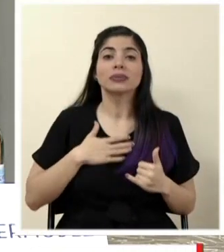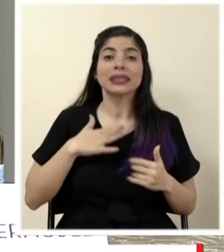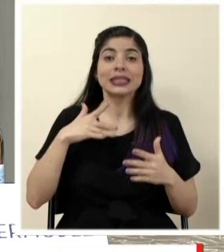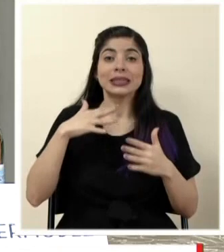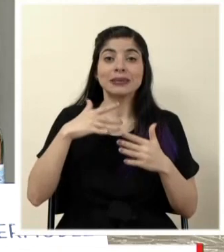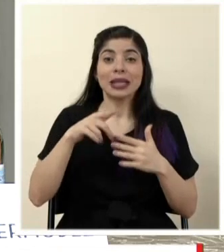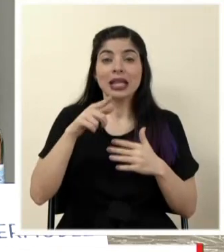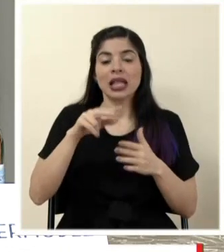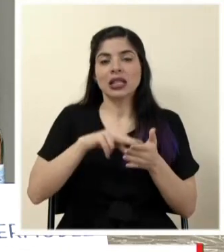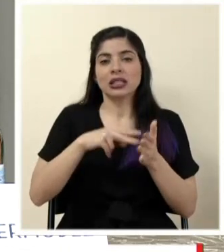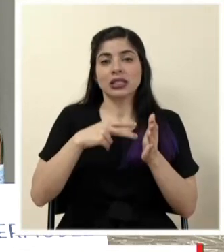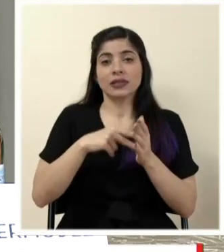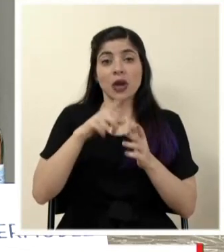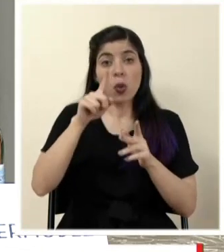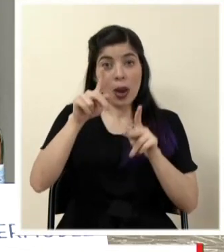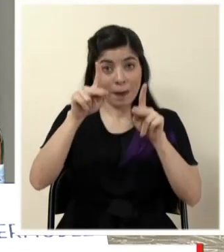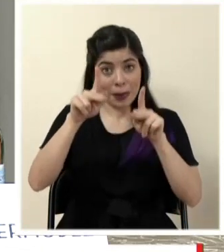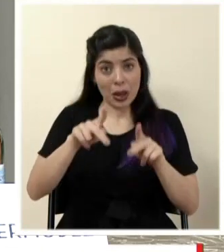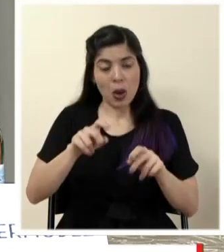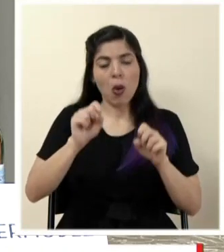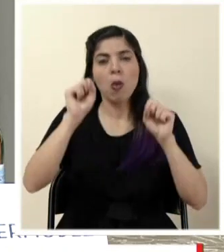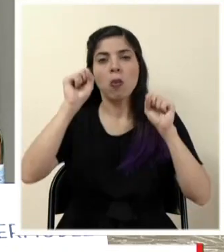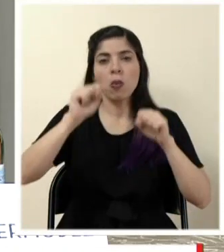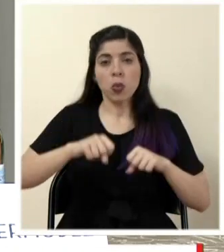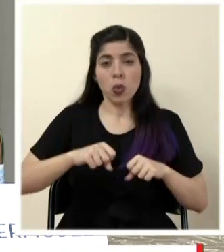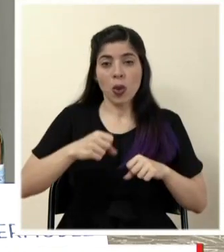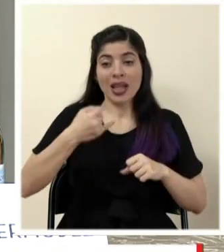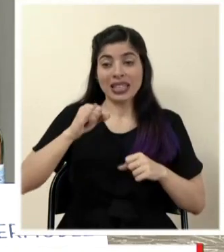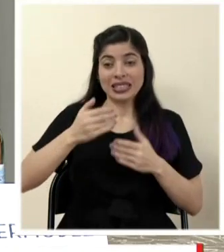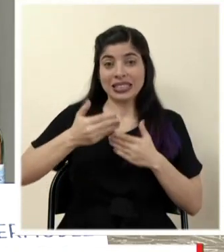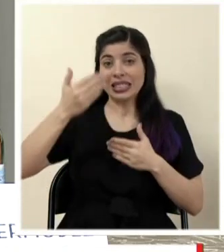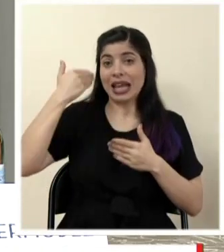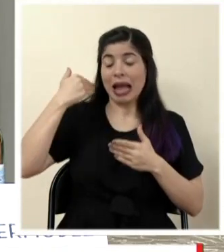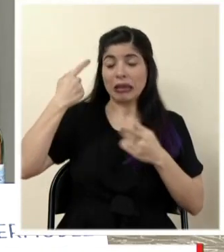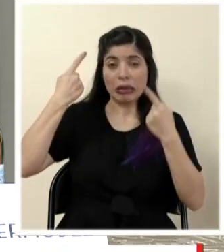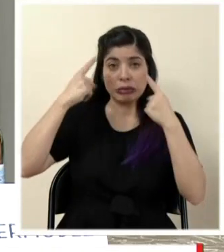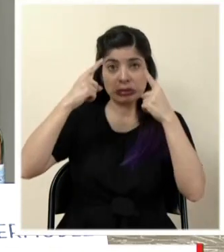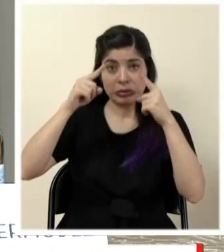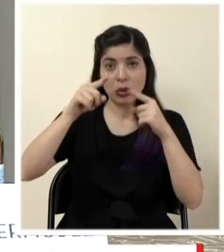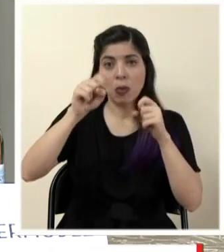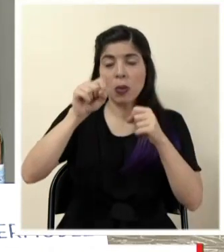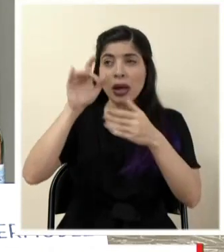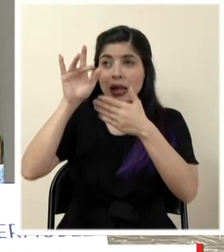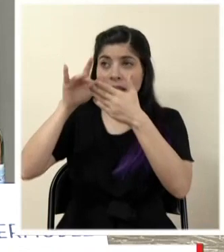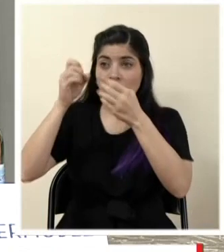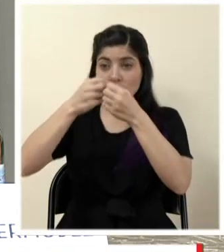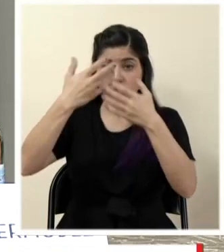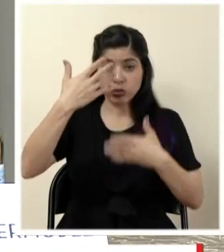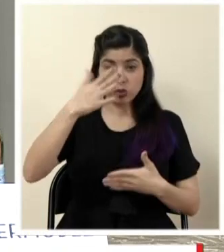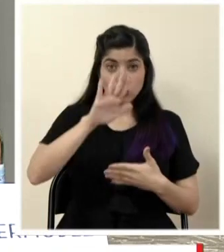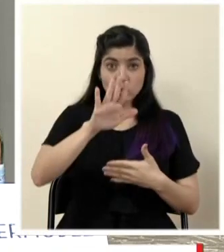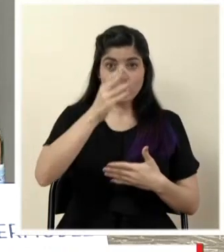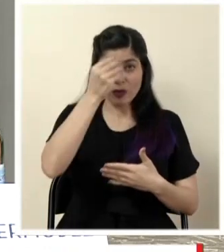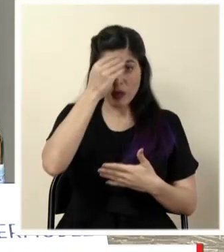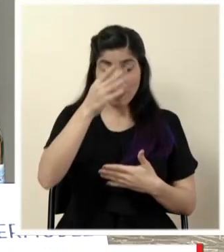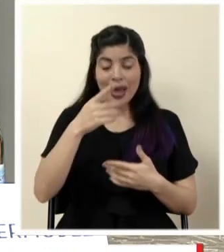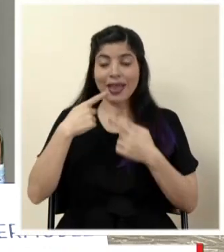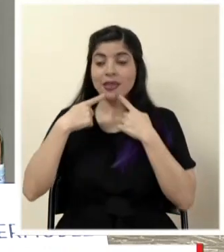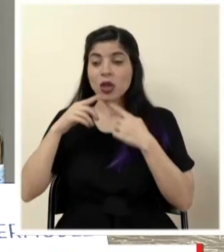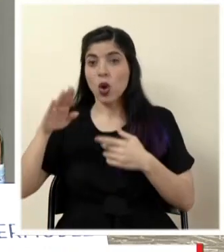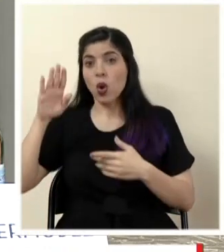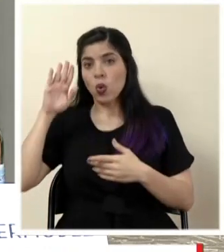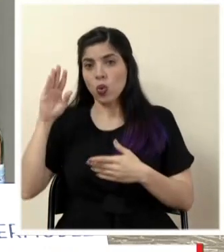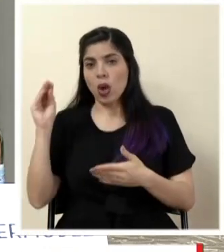les permite a las personas subir, aquellas que no lo habían hecho previamente, subir su declaración jurada, cambiar el número